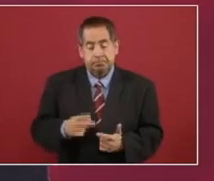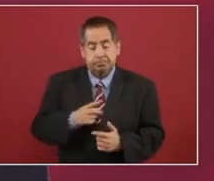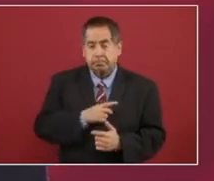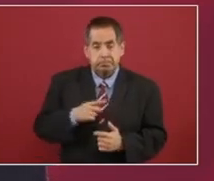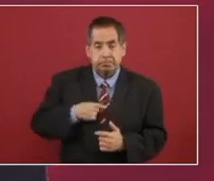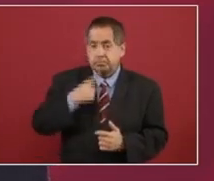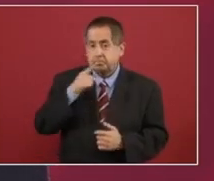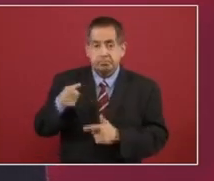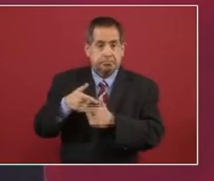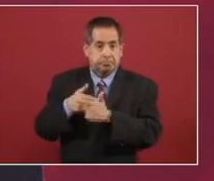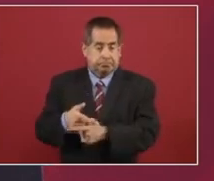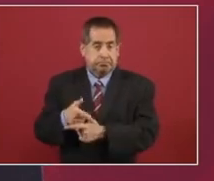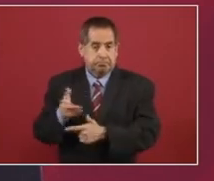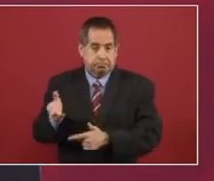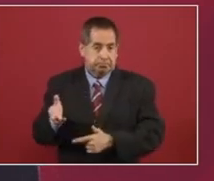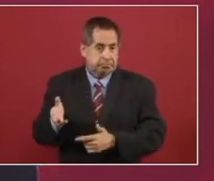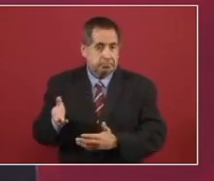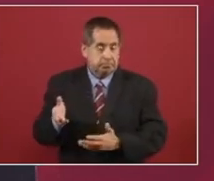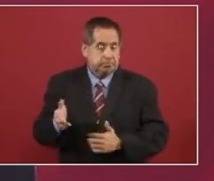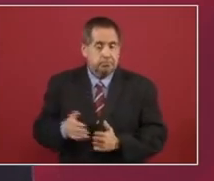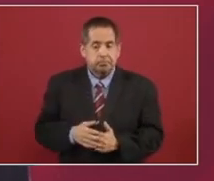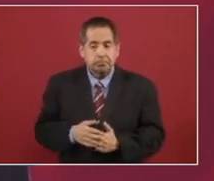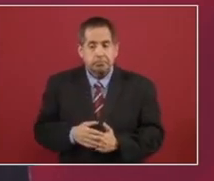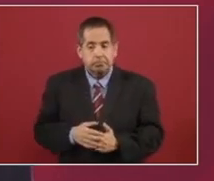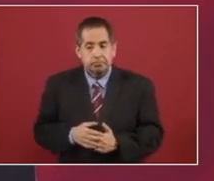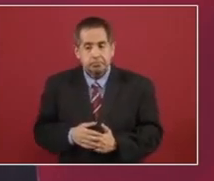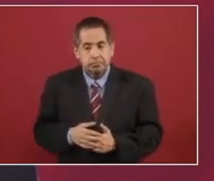mantenerse y debe de